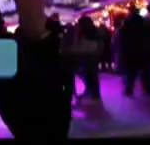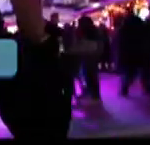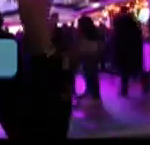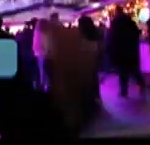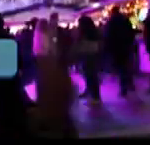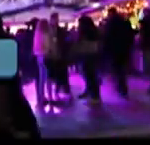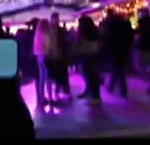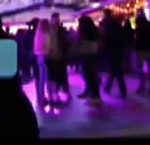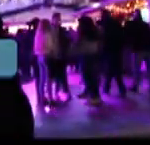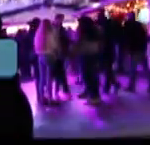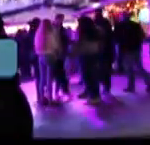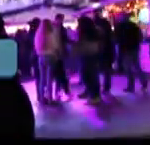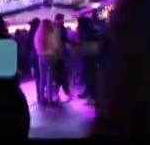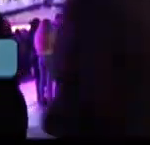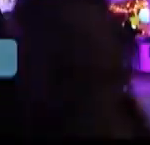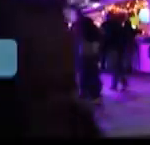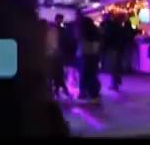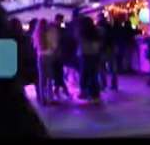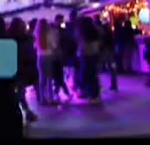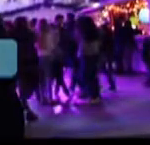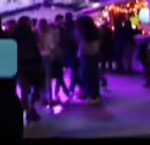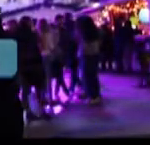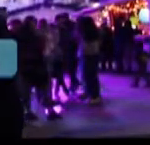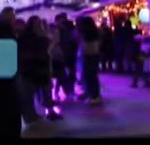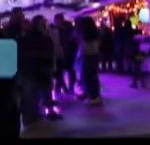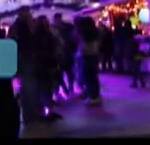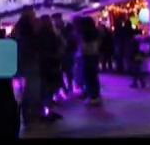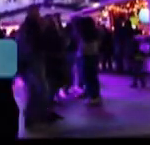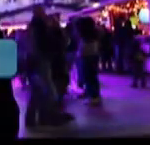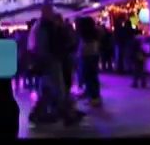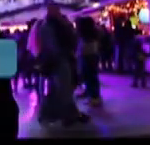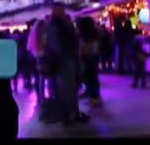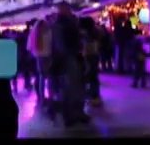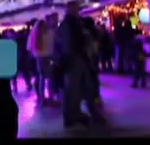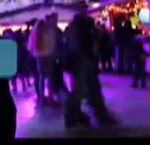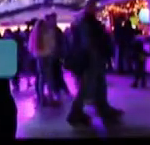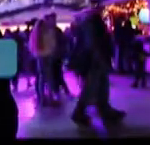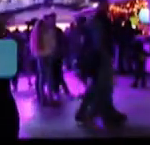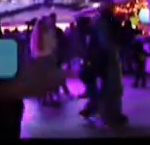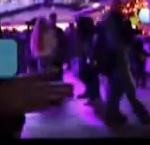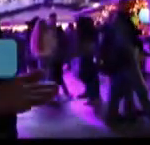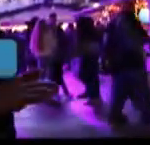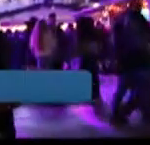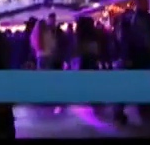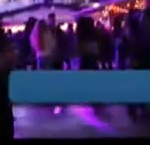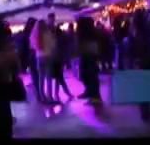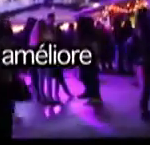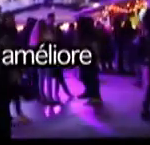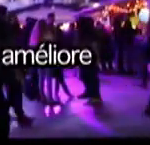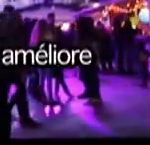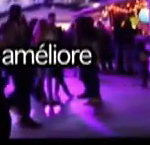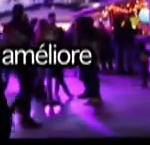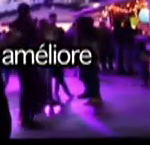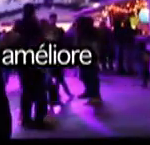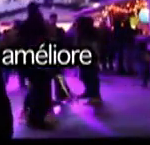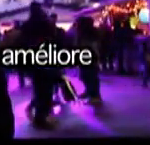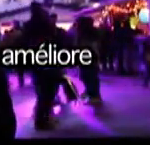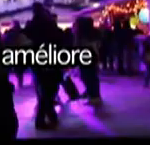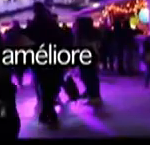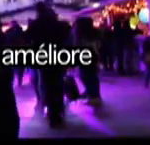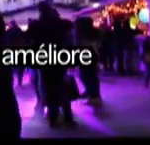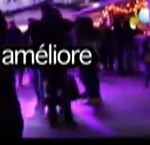cambiar mentes, de cambiar una vida. Para mí ser normalista significa que está en mis manos poder que hacer una